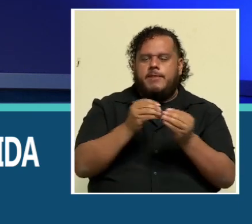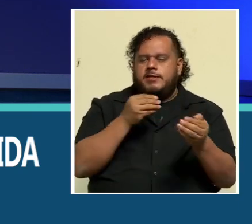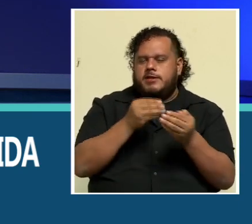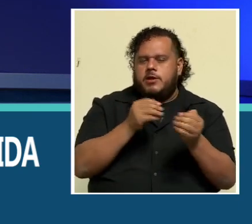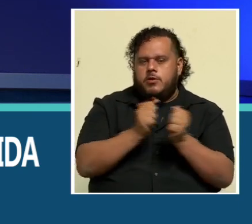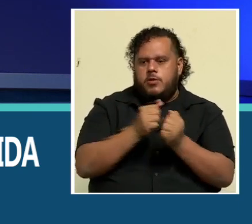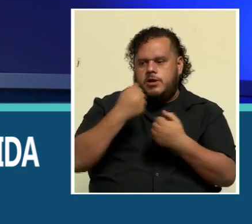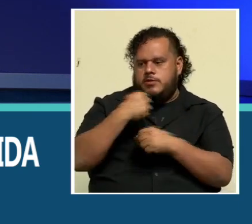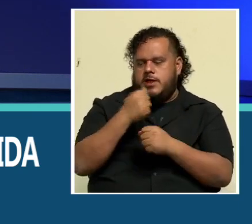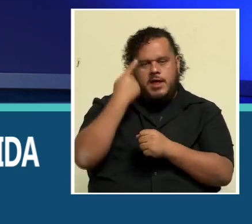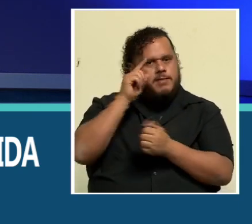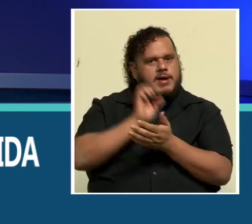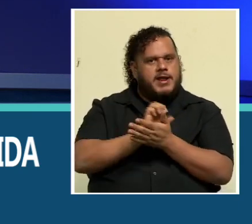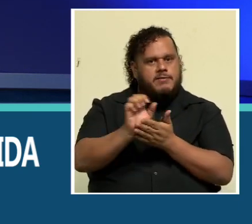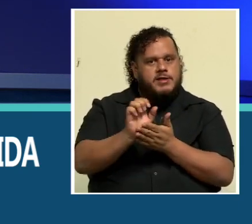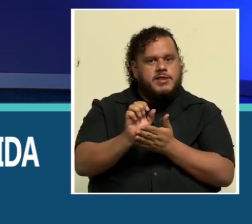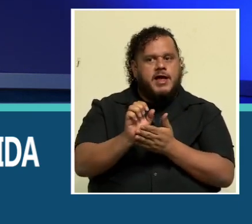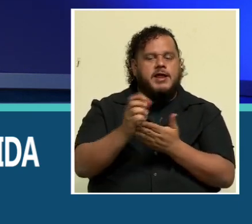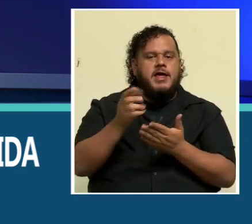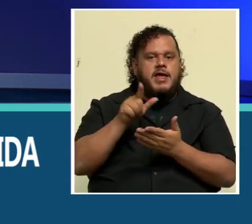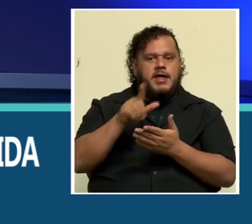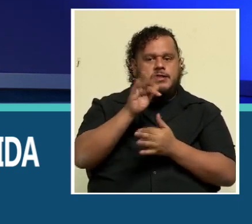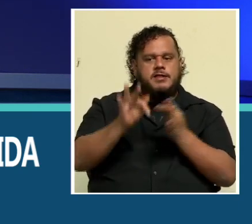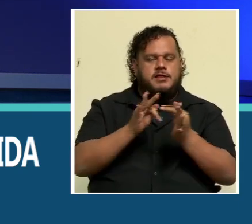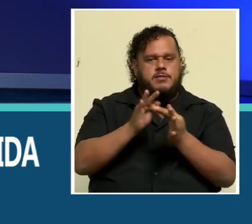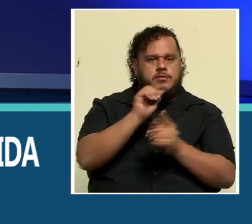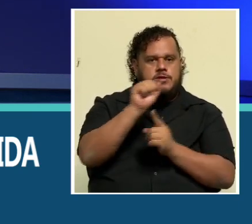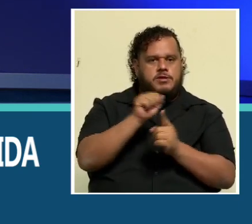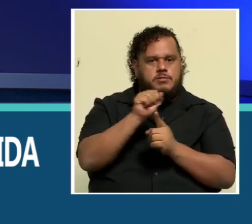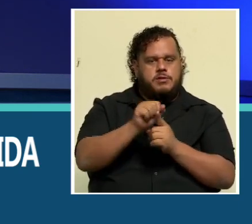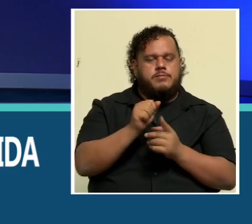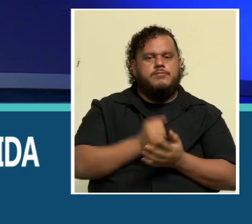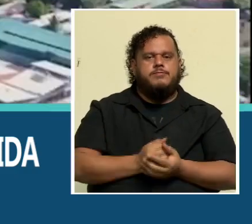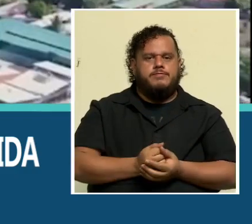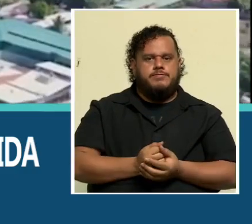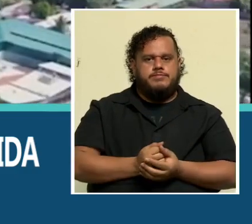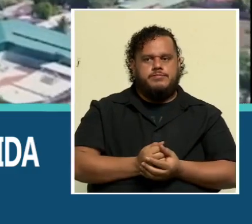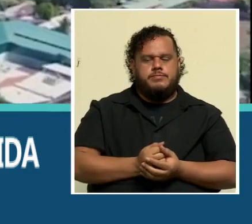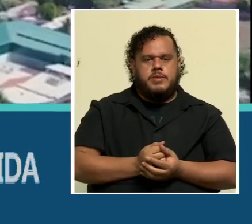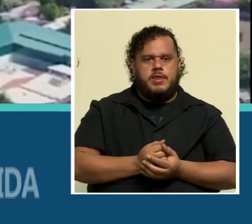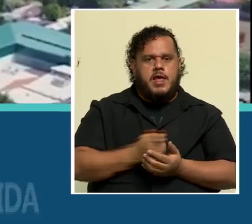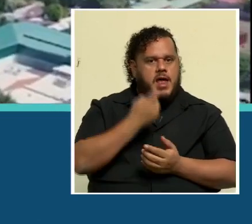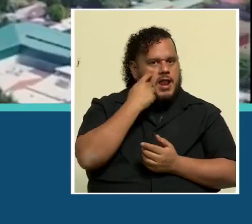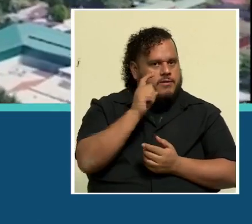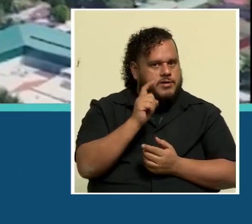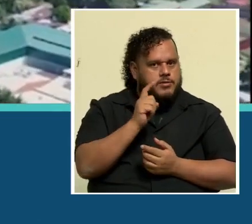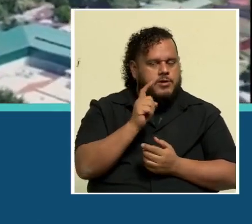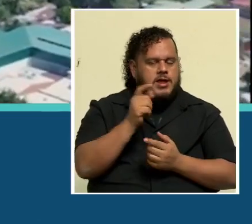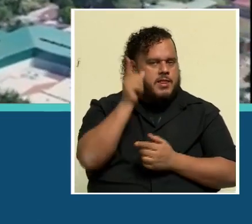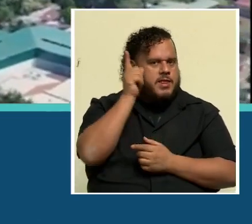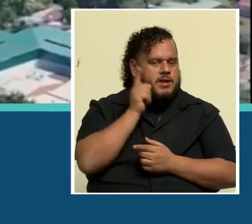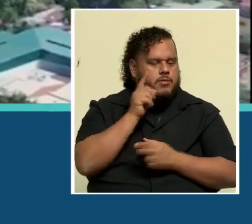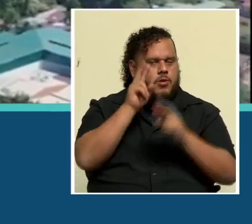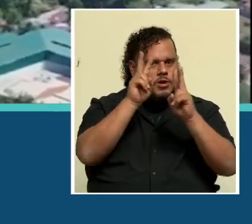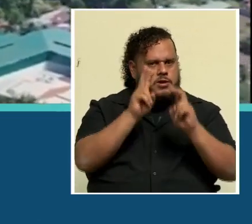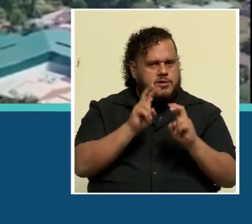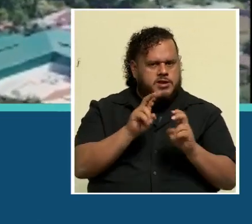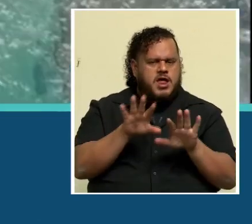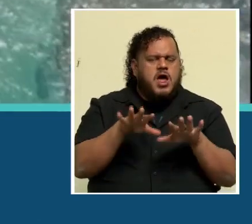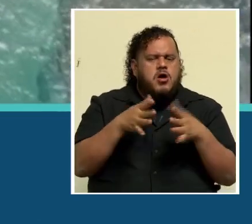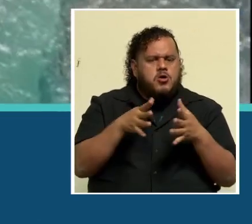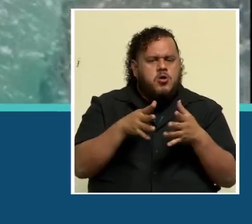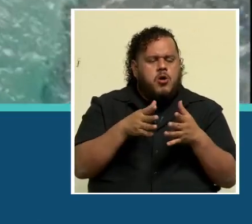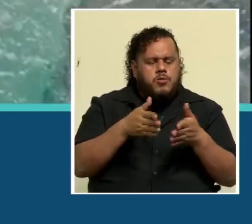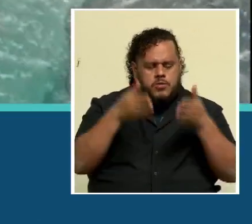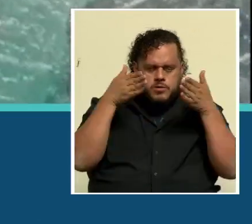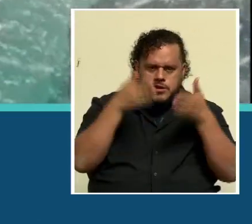la inseguridad y prevenir este tipo de situaciones. La Fiscalía Adjunta de Limón revisa la manera en que fue abordada